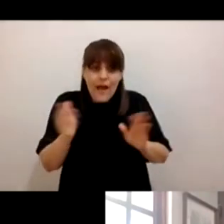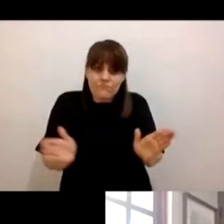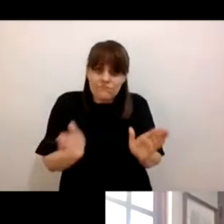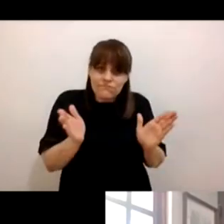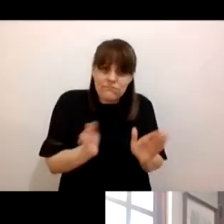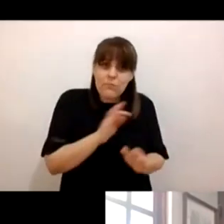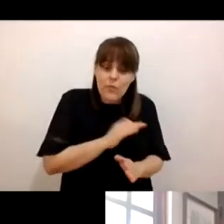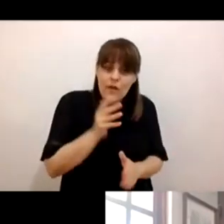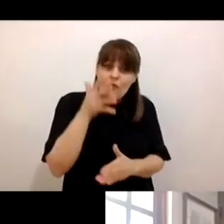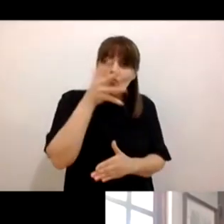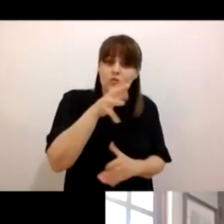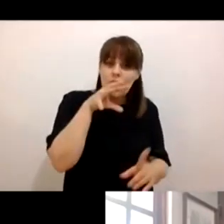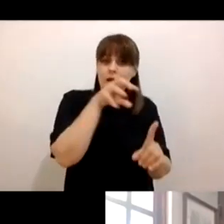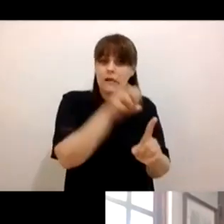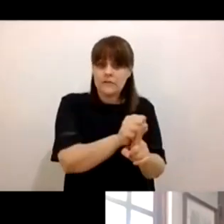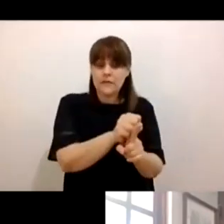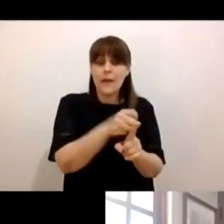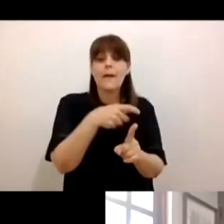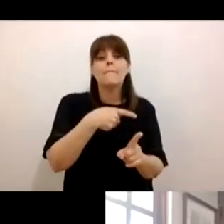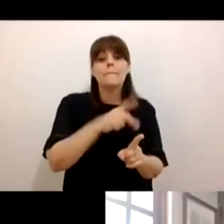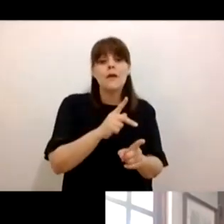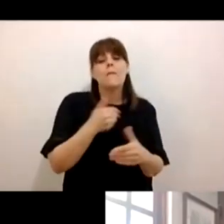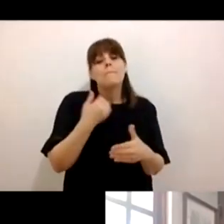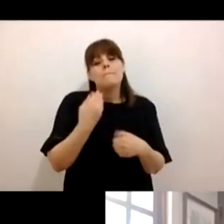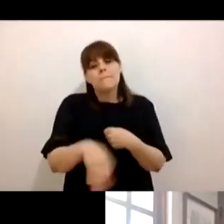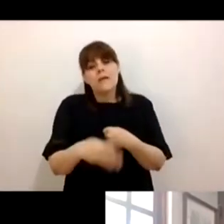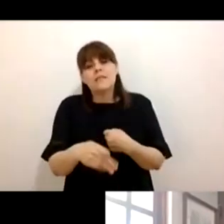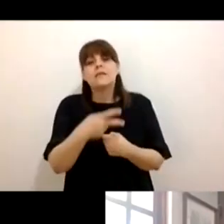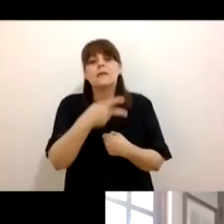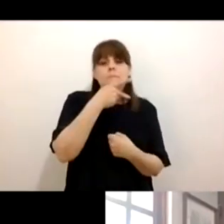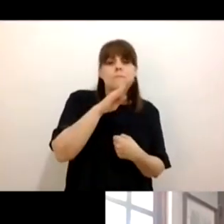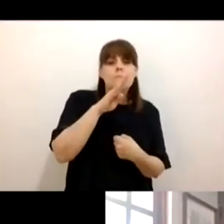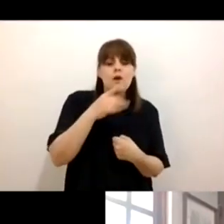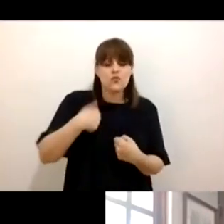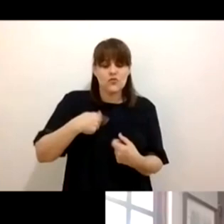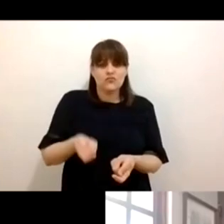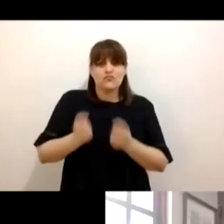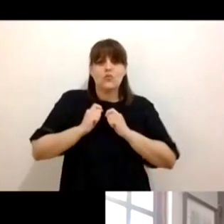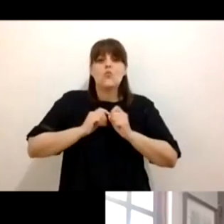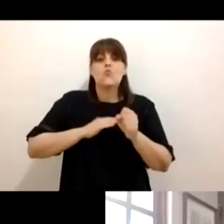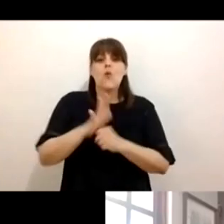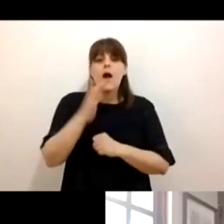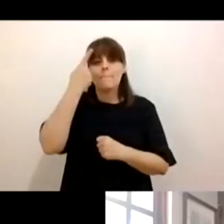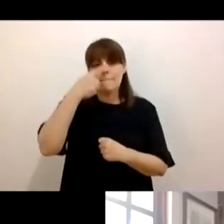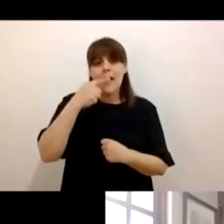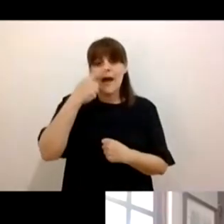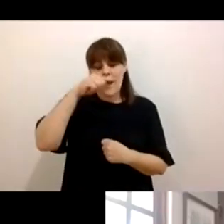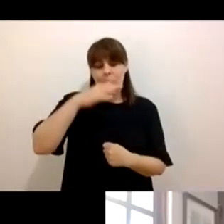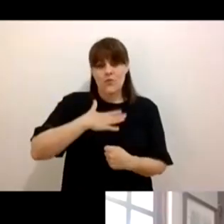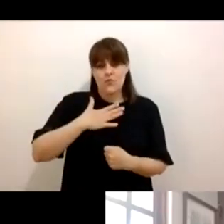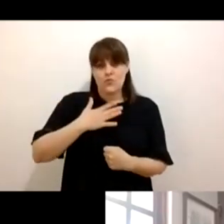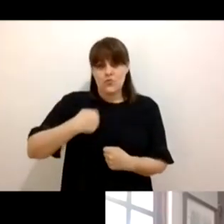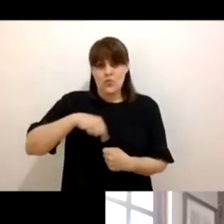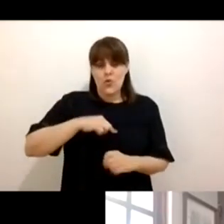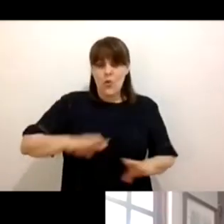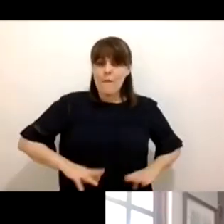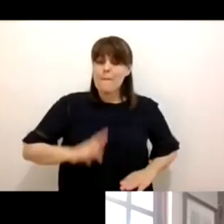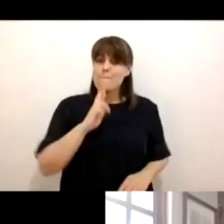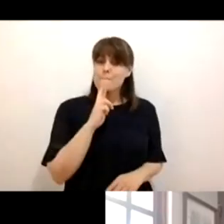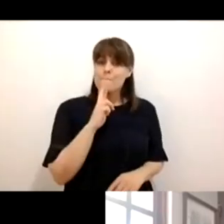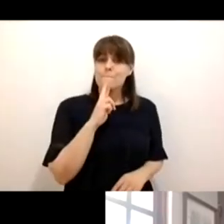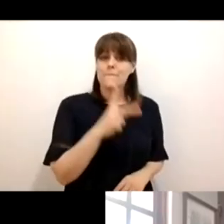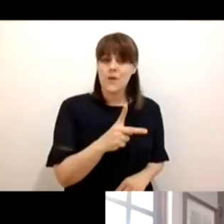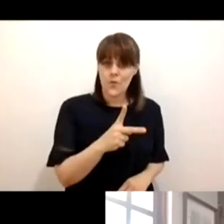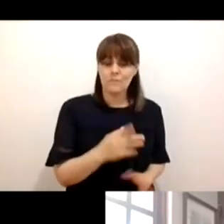que eso sucede qué trabajo individual vamos a hacer las madres y los padres para ser mejores para nuestros hijos en estas condiciones difíciles que hay bueno